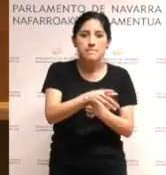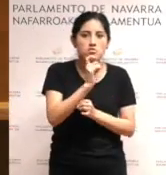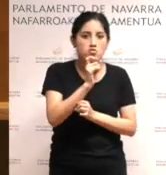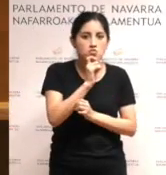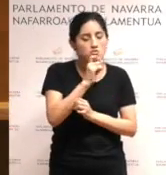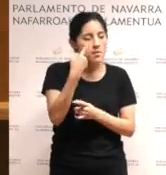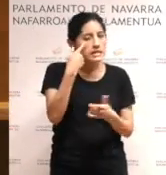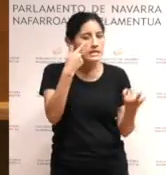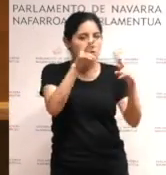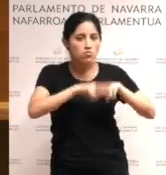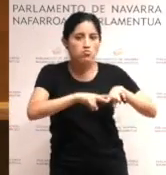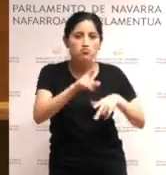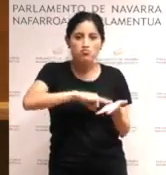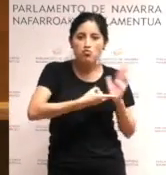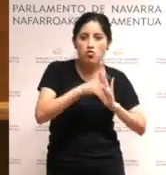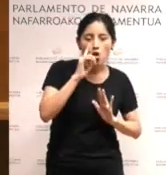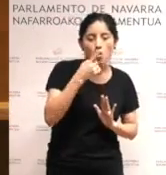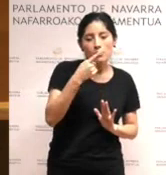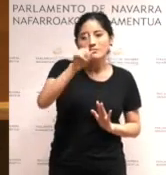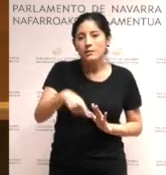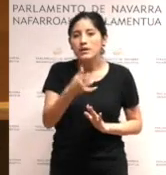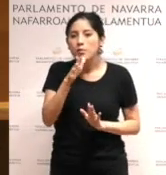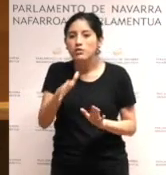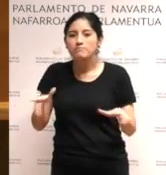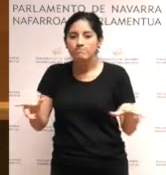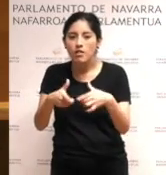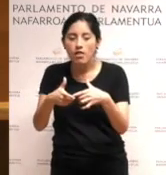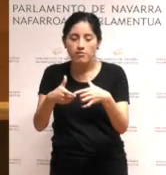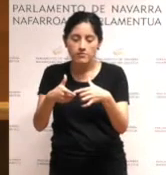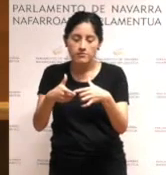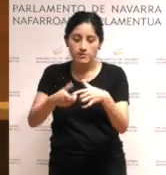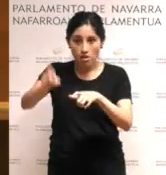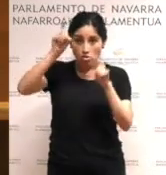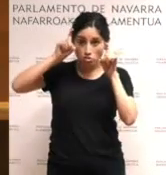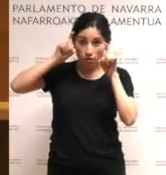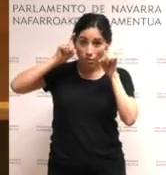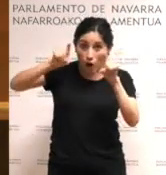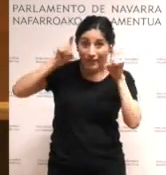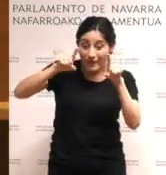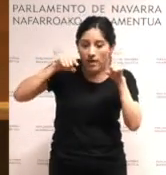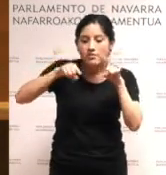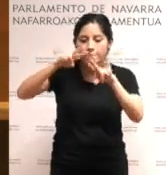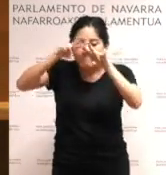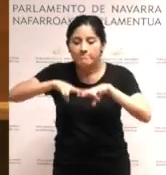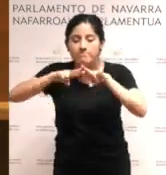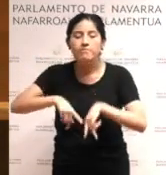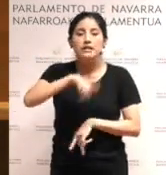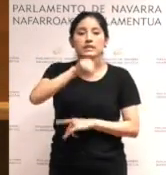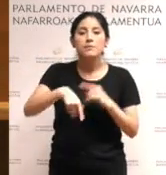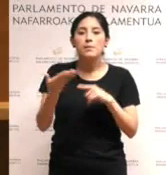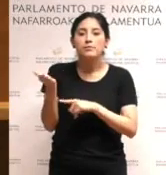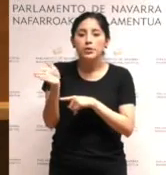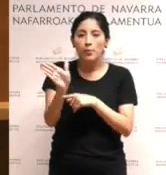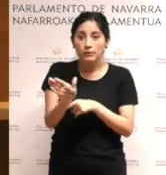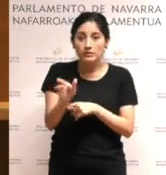educativos y en la posible pérdida de unidades educativas y profesorado. Asimismo, se analizarán propuestas para evitar